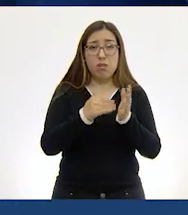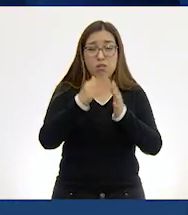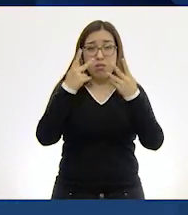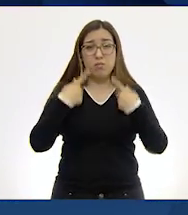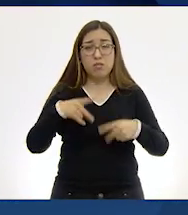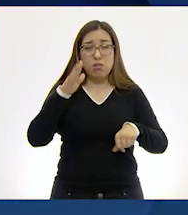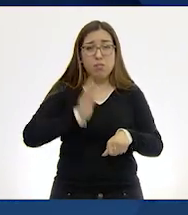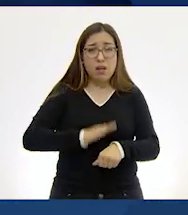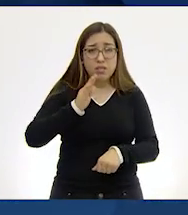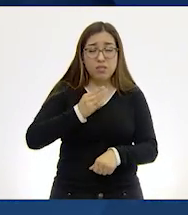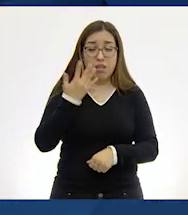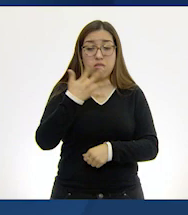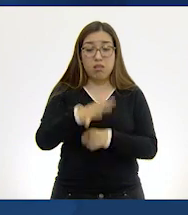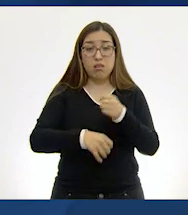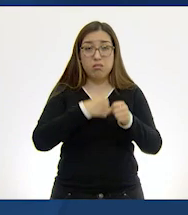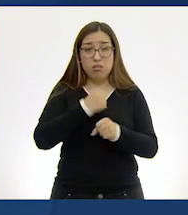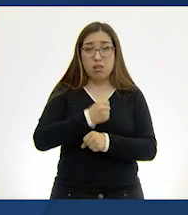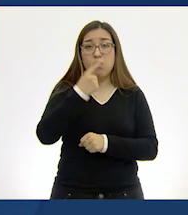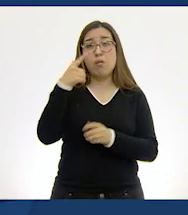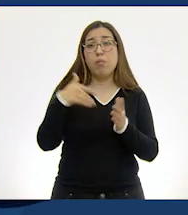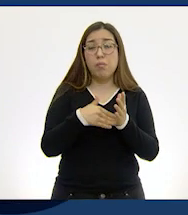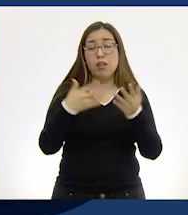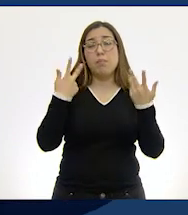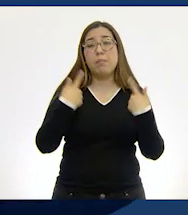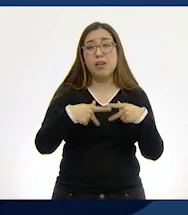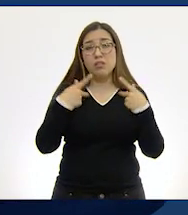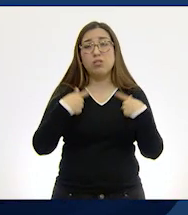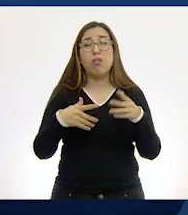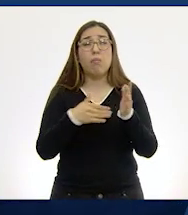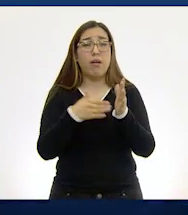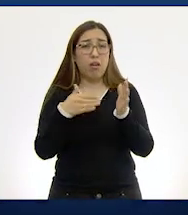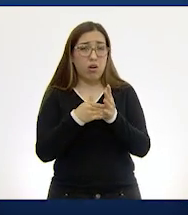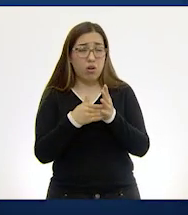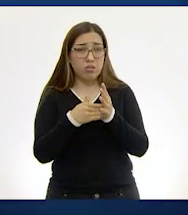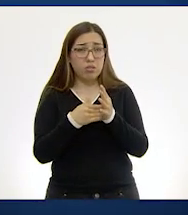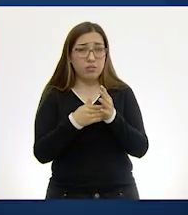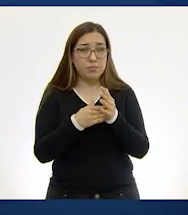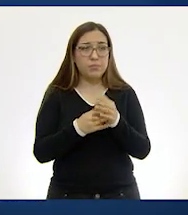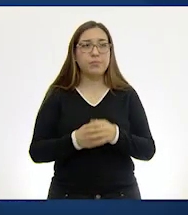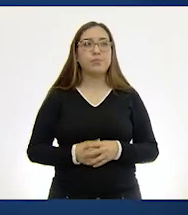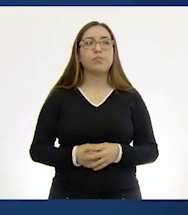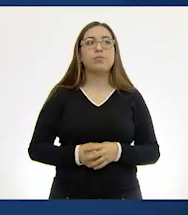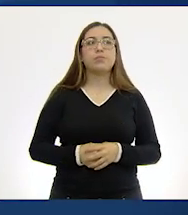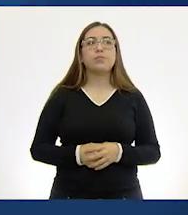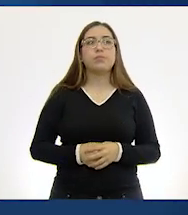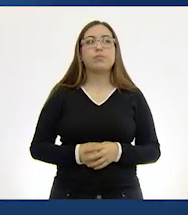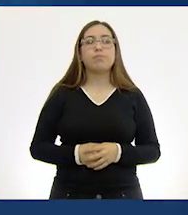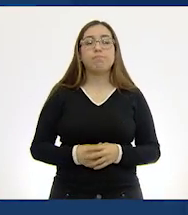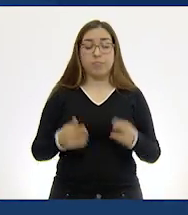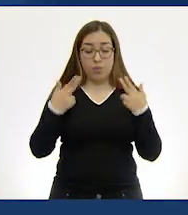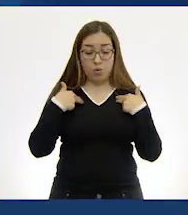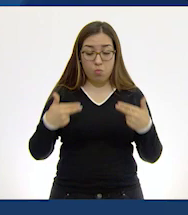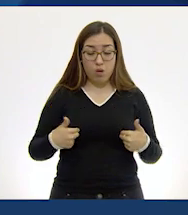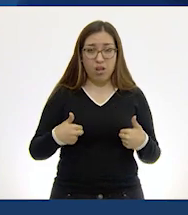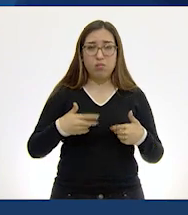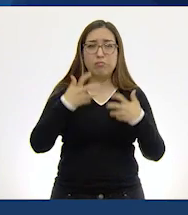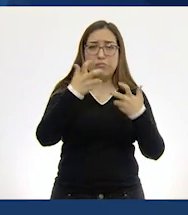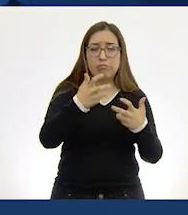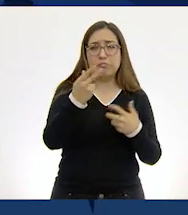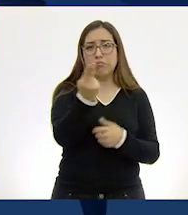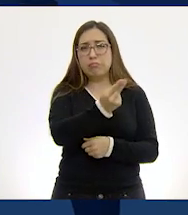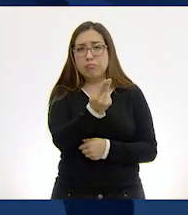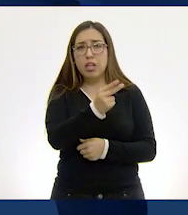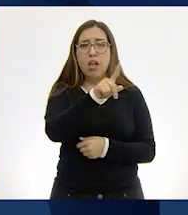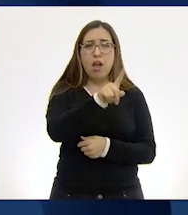cada 10 años 1,000 millones de personas. La demanda por recursos, por agua, ¿no?, por alimento,